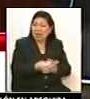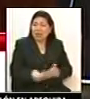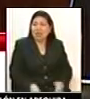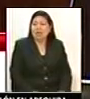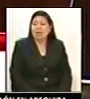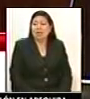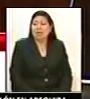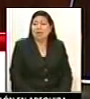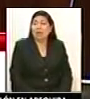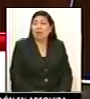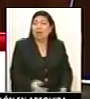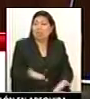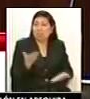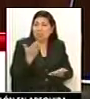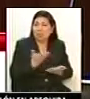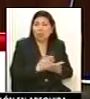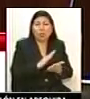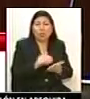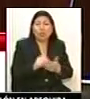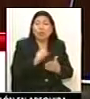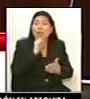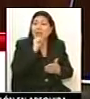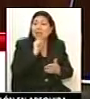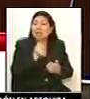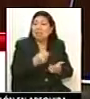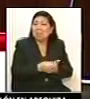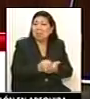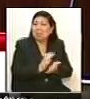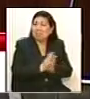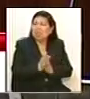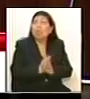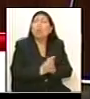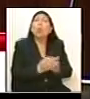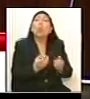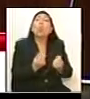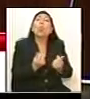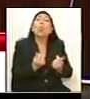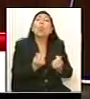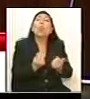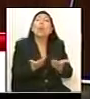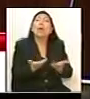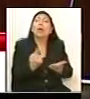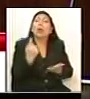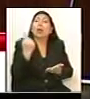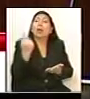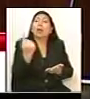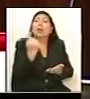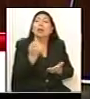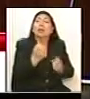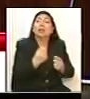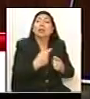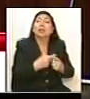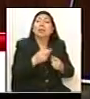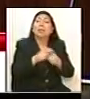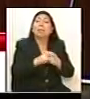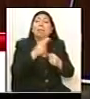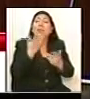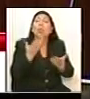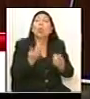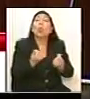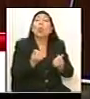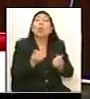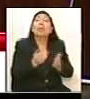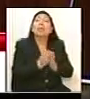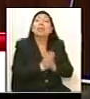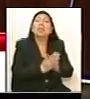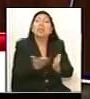llegado a última hora, todas en diciembre, y sin costo-beneficio. ¿Cuánto cuesta cada rubro de esta exoneración al país? ¿Y cuánto